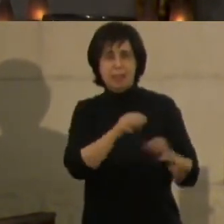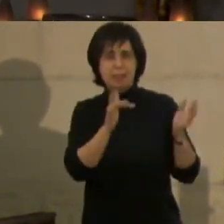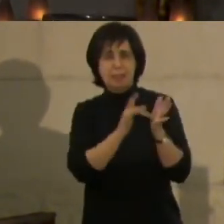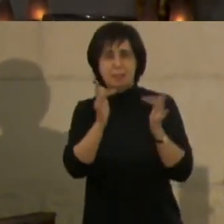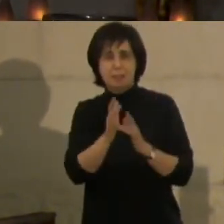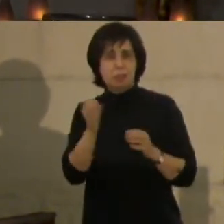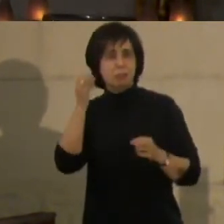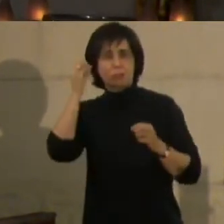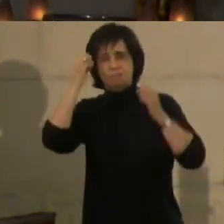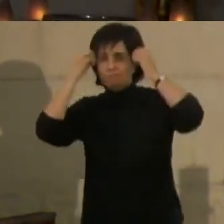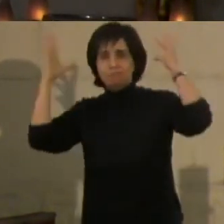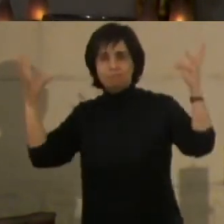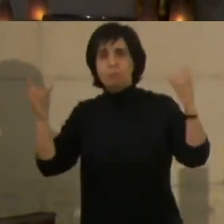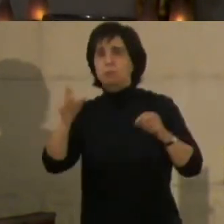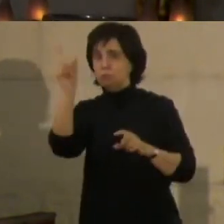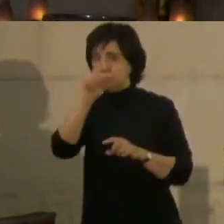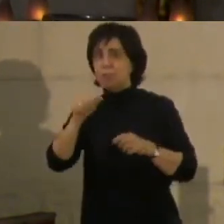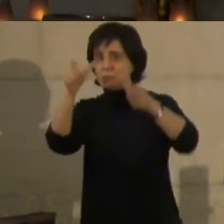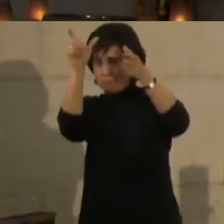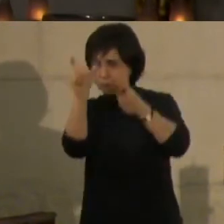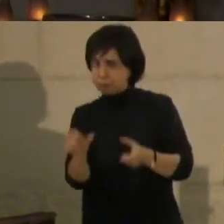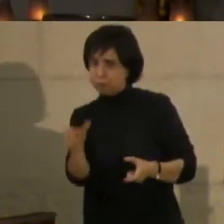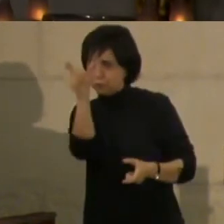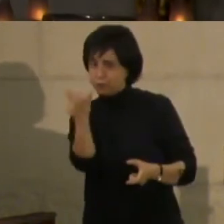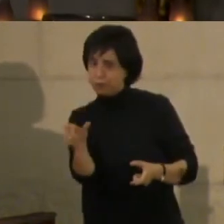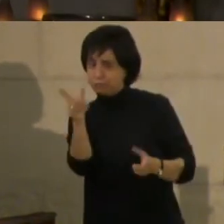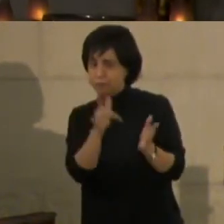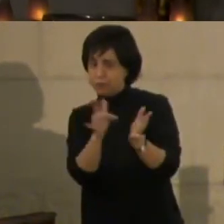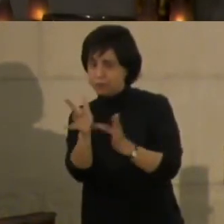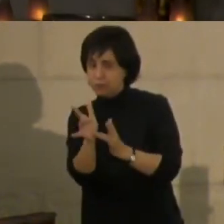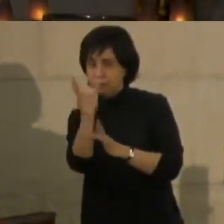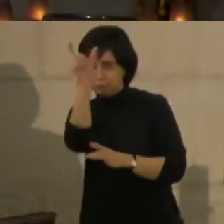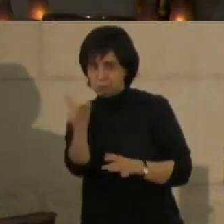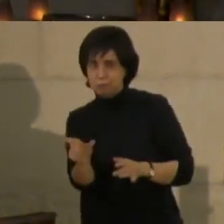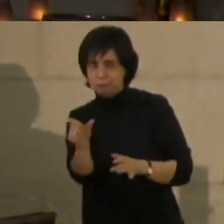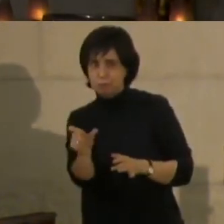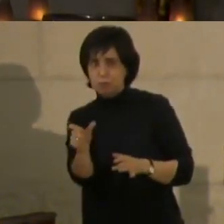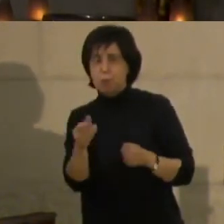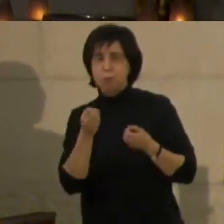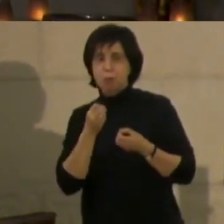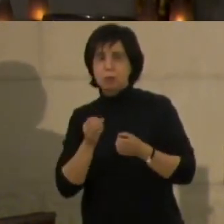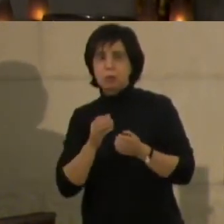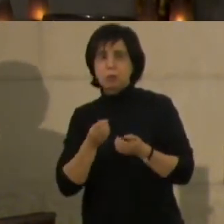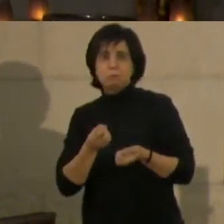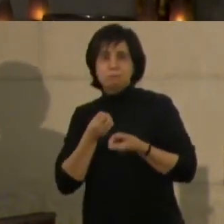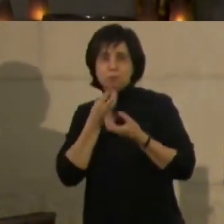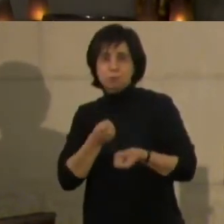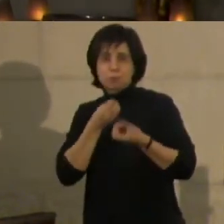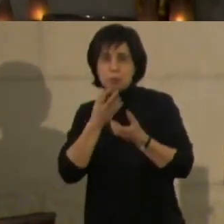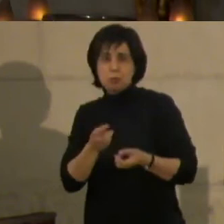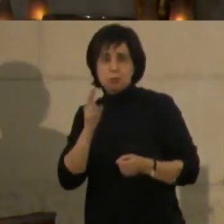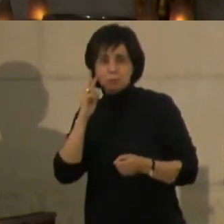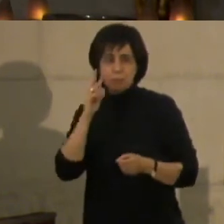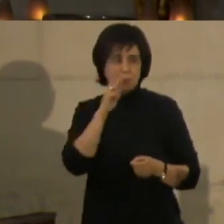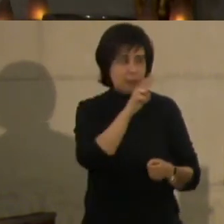no es una idea, es una persona. Y voy a expresar que solo